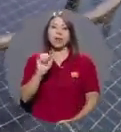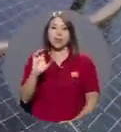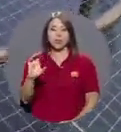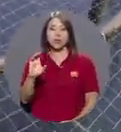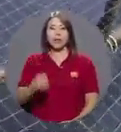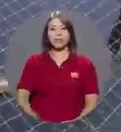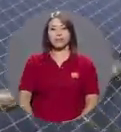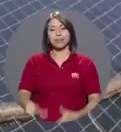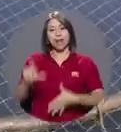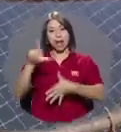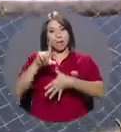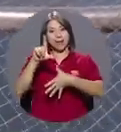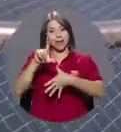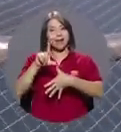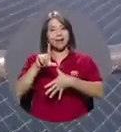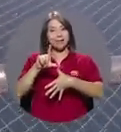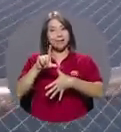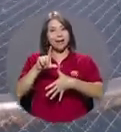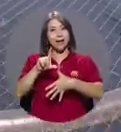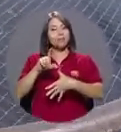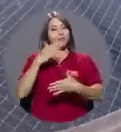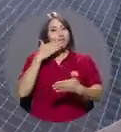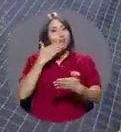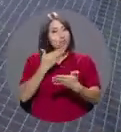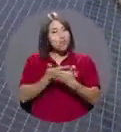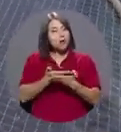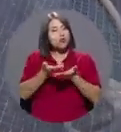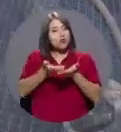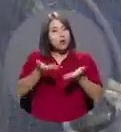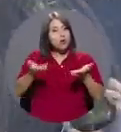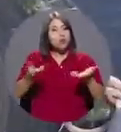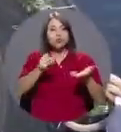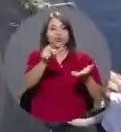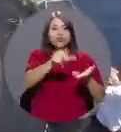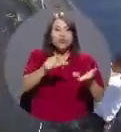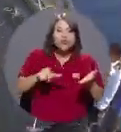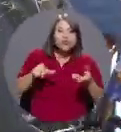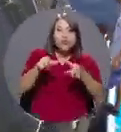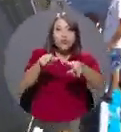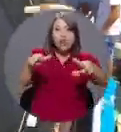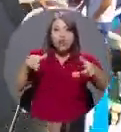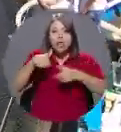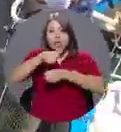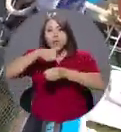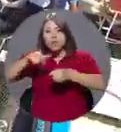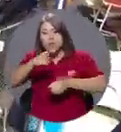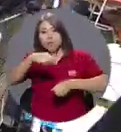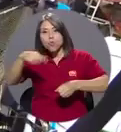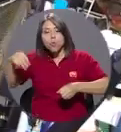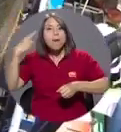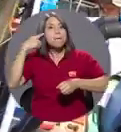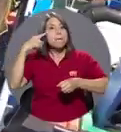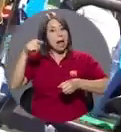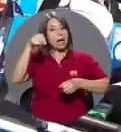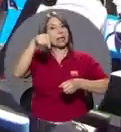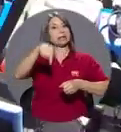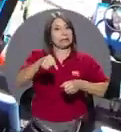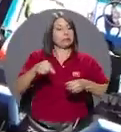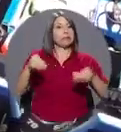acuicultura. Bueno, América Latina tiene muy buenos recursos hídricos para incrementar la